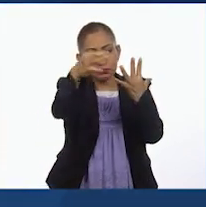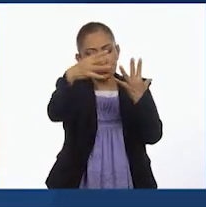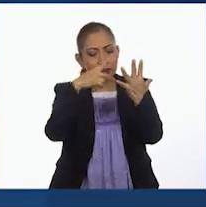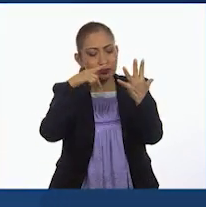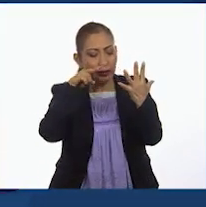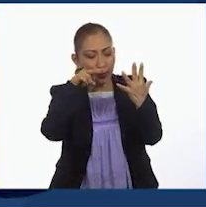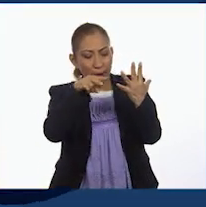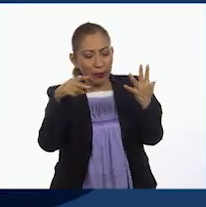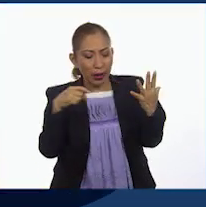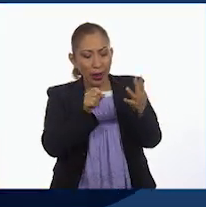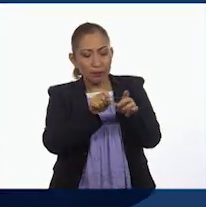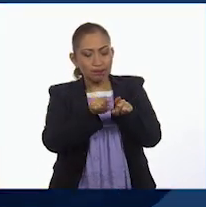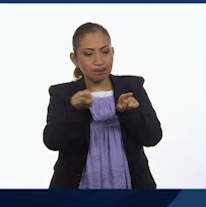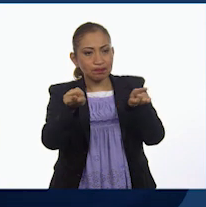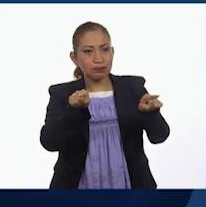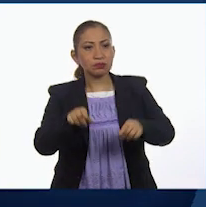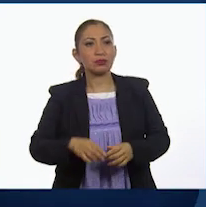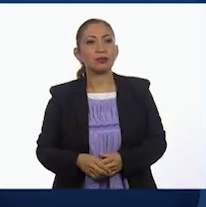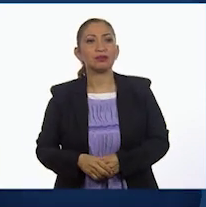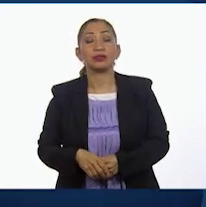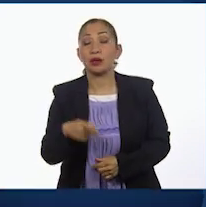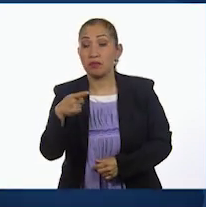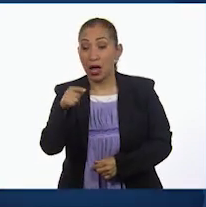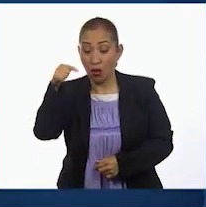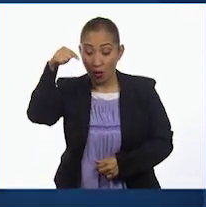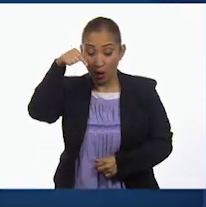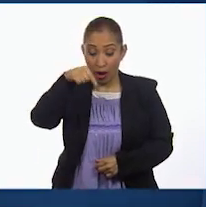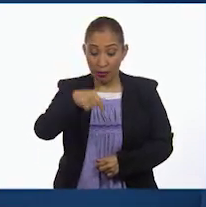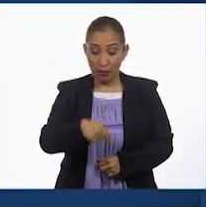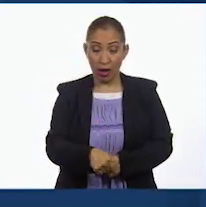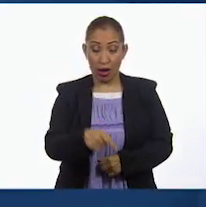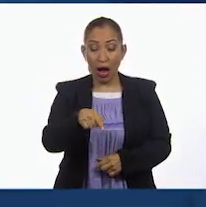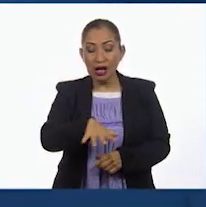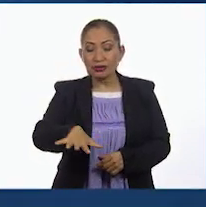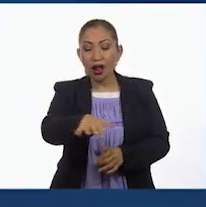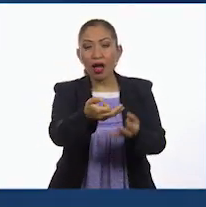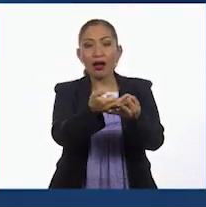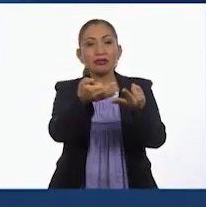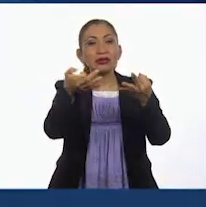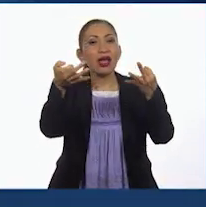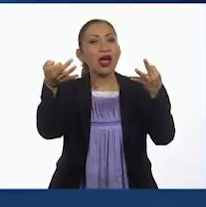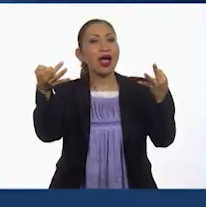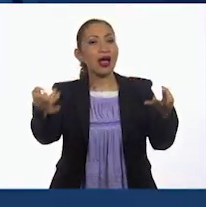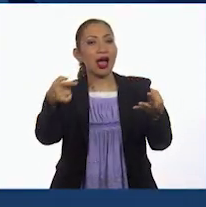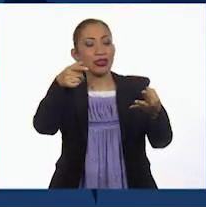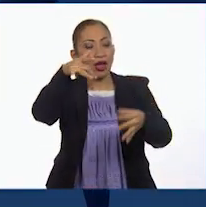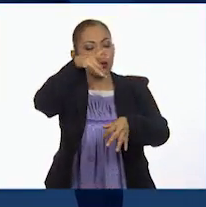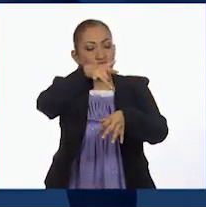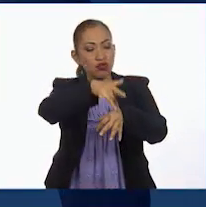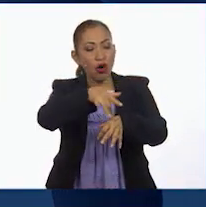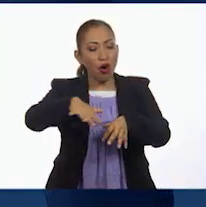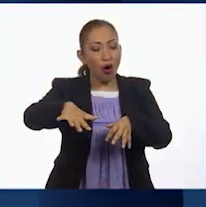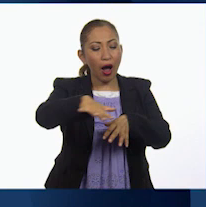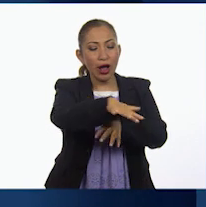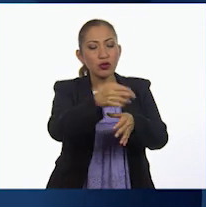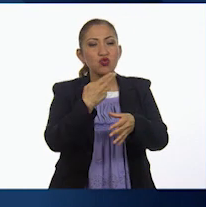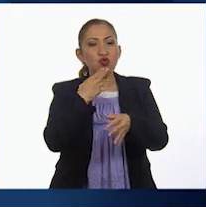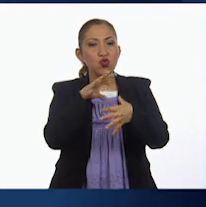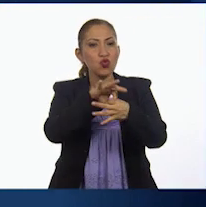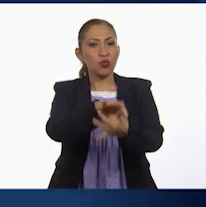para encontrar salidas. Pero hacia abajo, hacia la tierra, en donde tocan fondo y